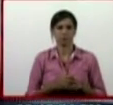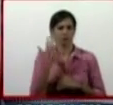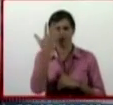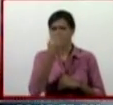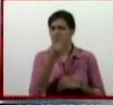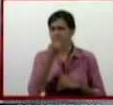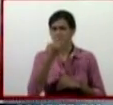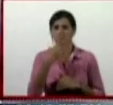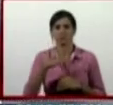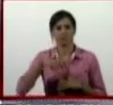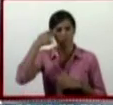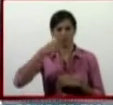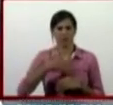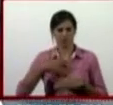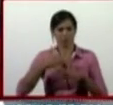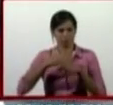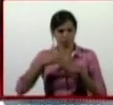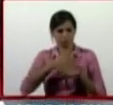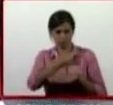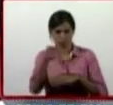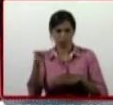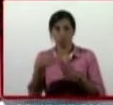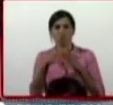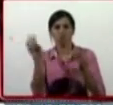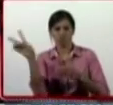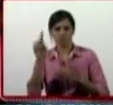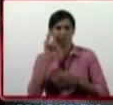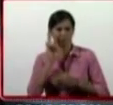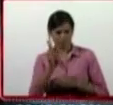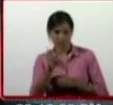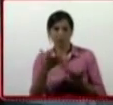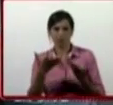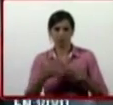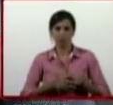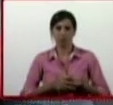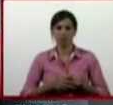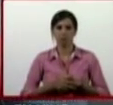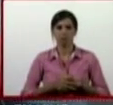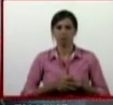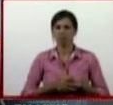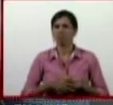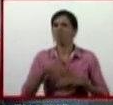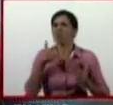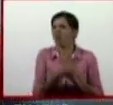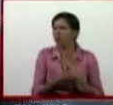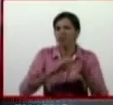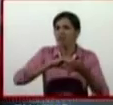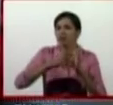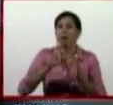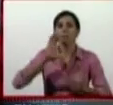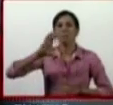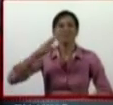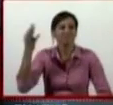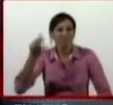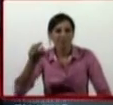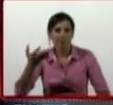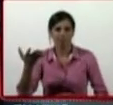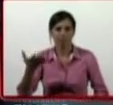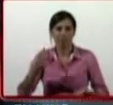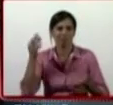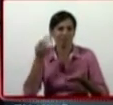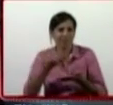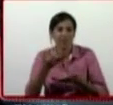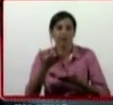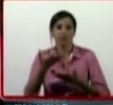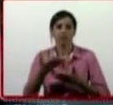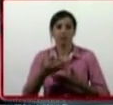Hermosísimo. Y quisimos compartirlo con toda Venezuela para que vean lo que es la patria verdadera. La patria nueva